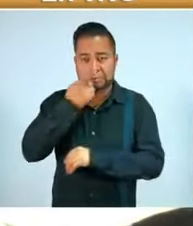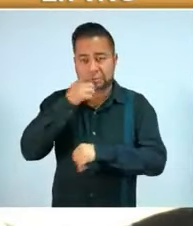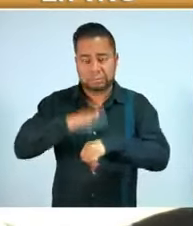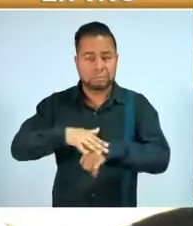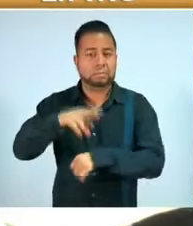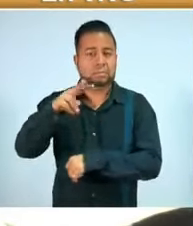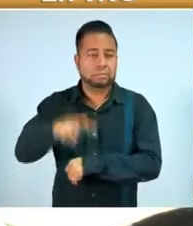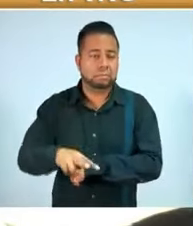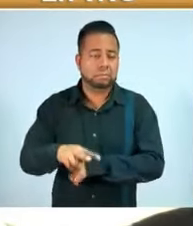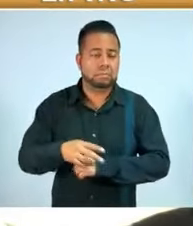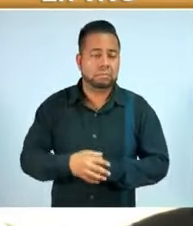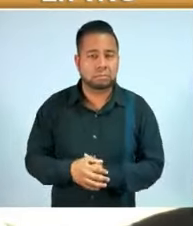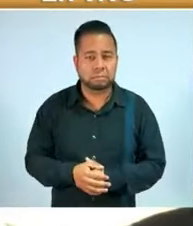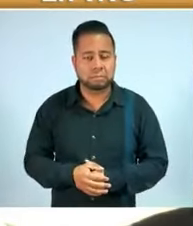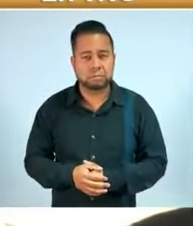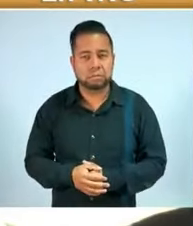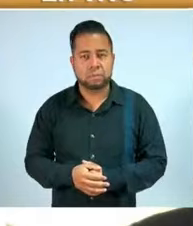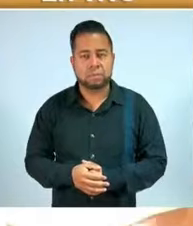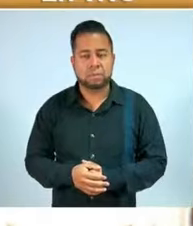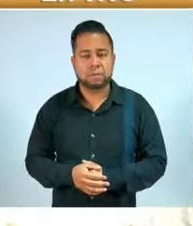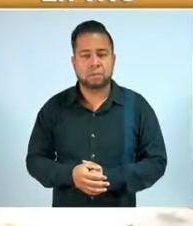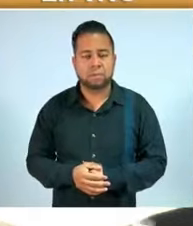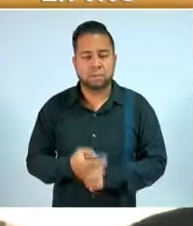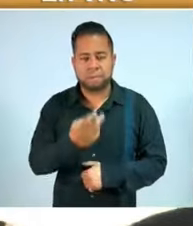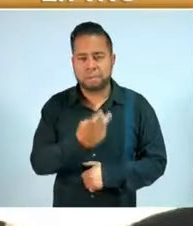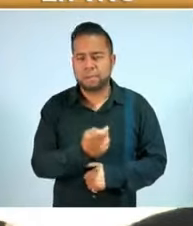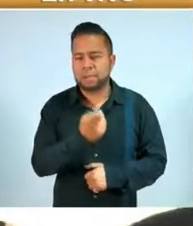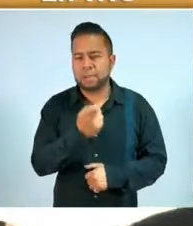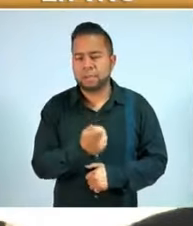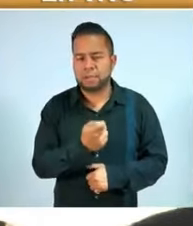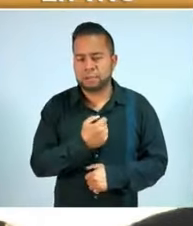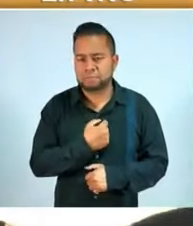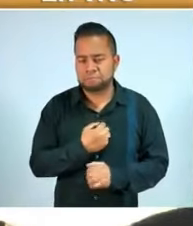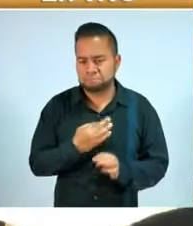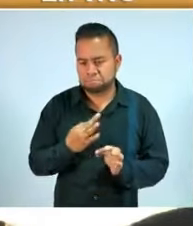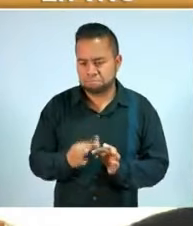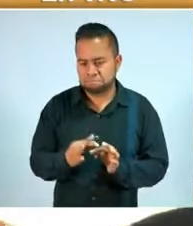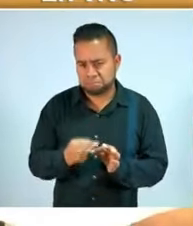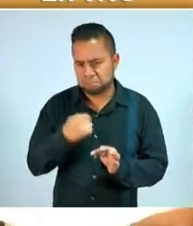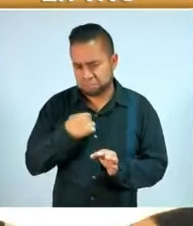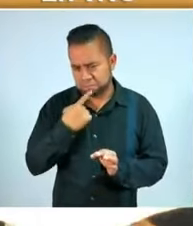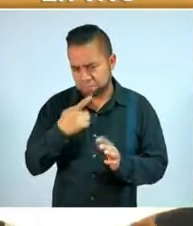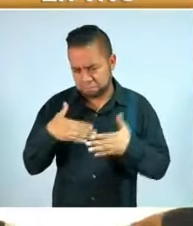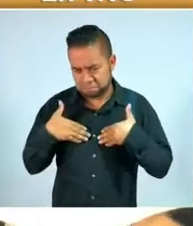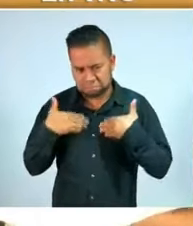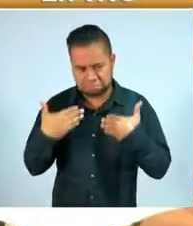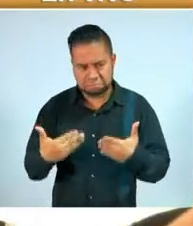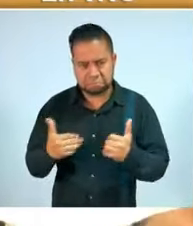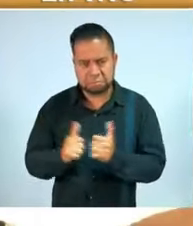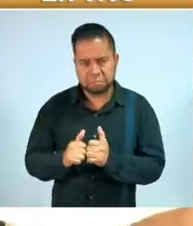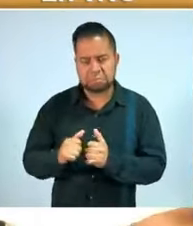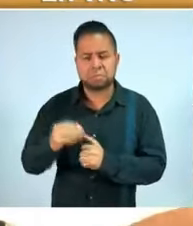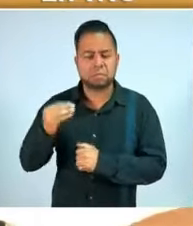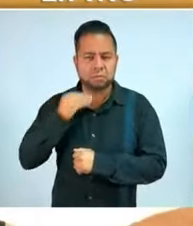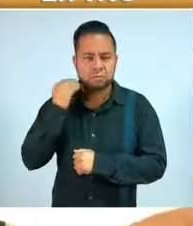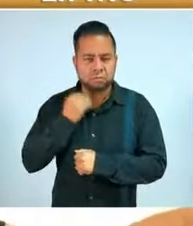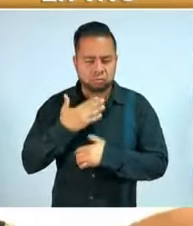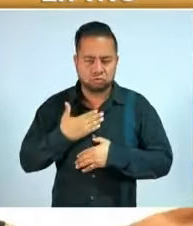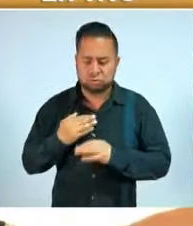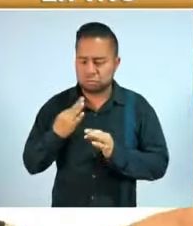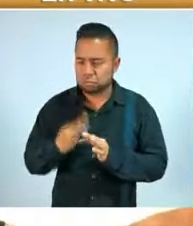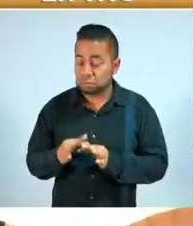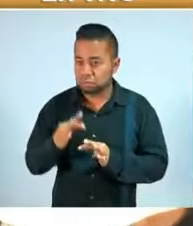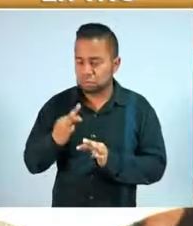en ocasiones pues es una cuestión que constantemente, sí lo digo como asesor técnico jurídico,